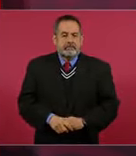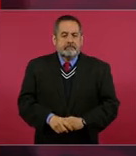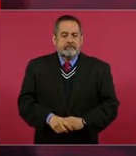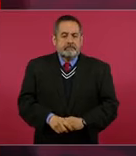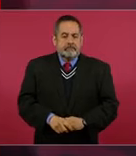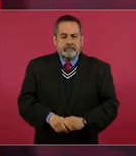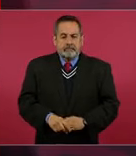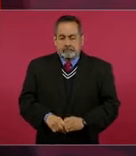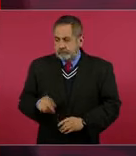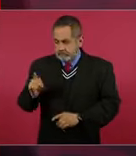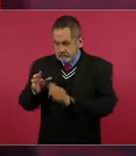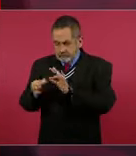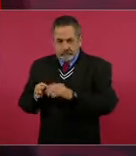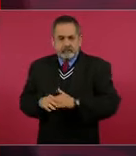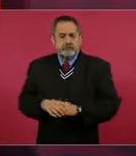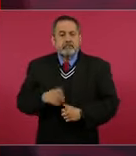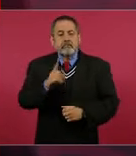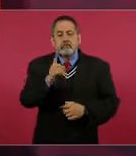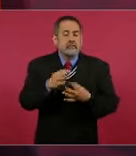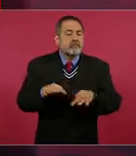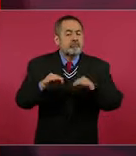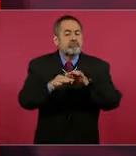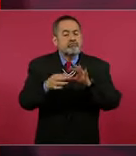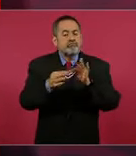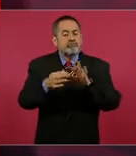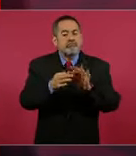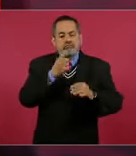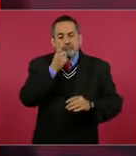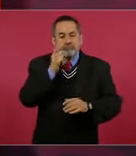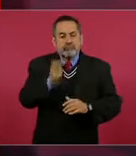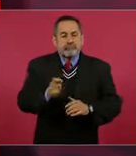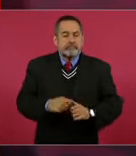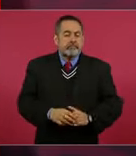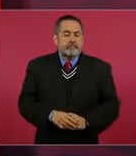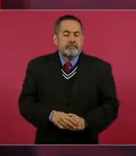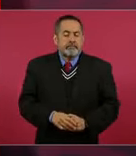Además termino. Tan fue importante